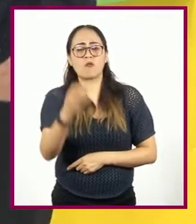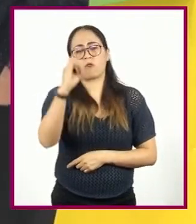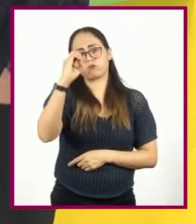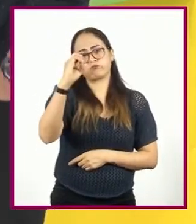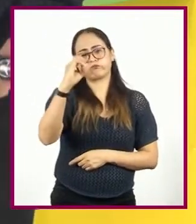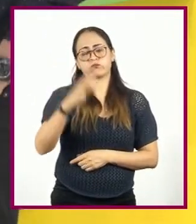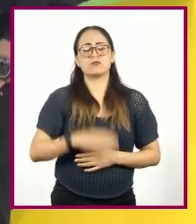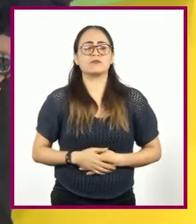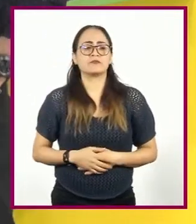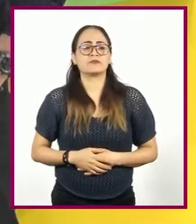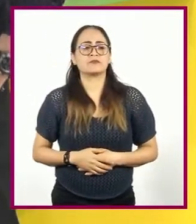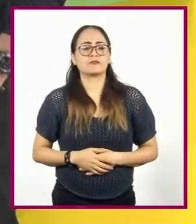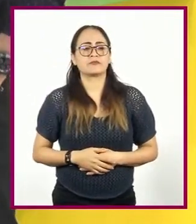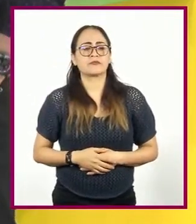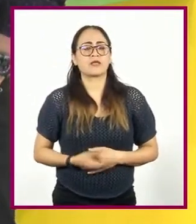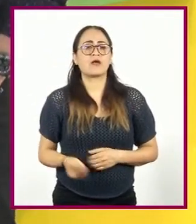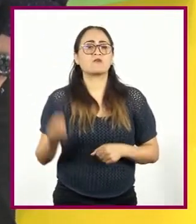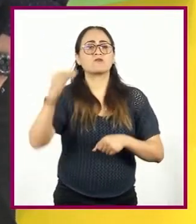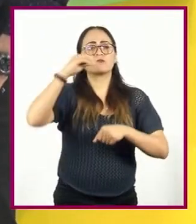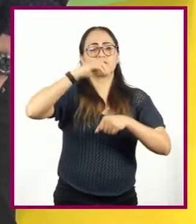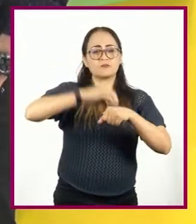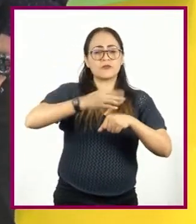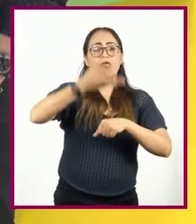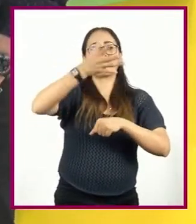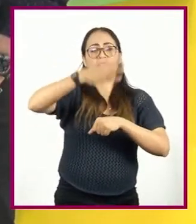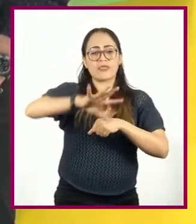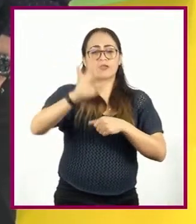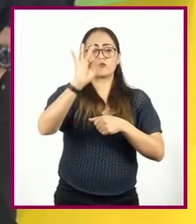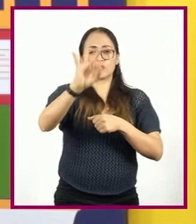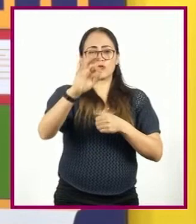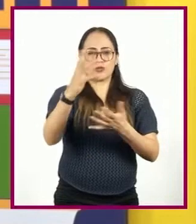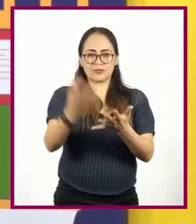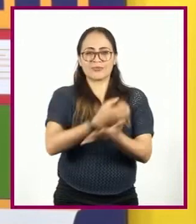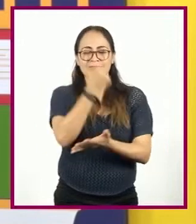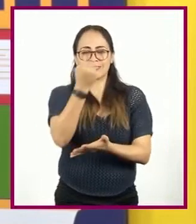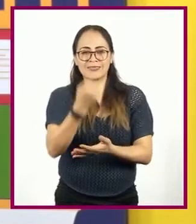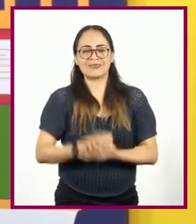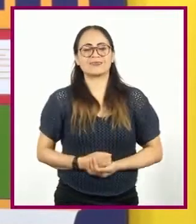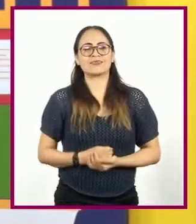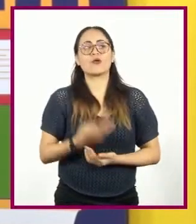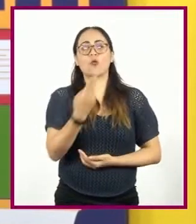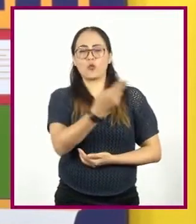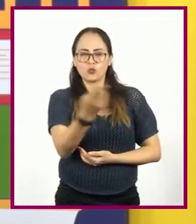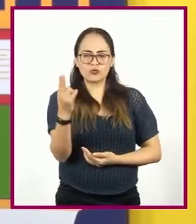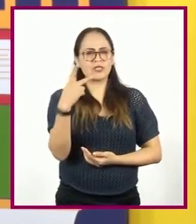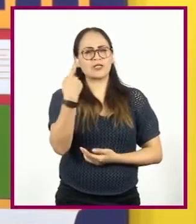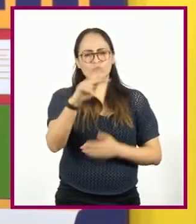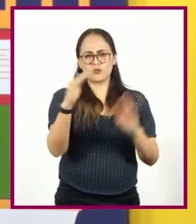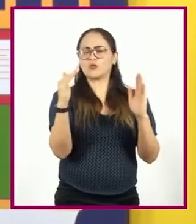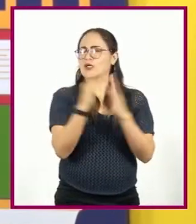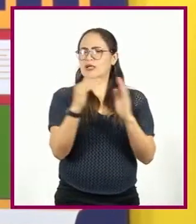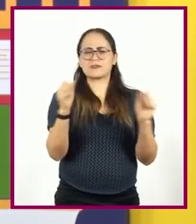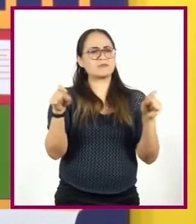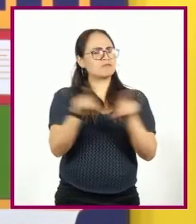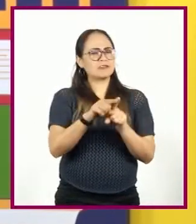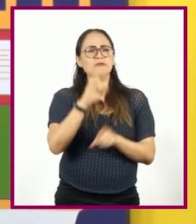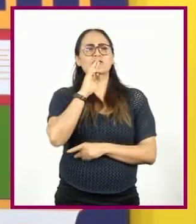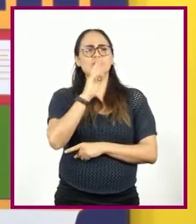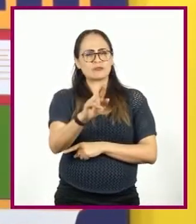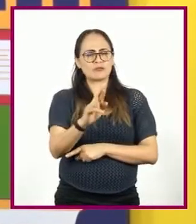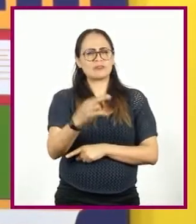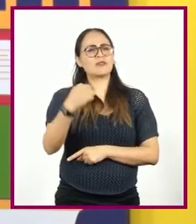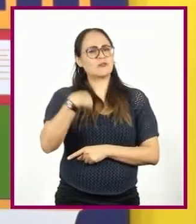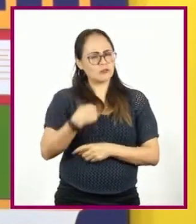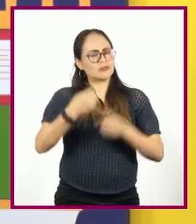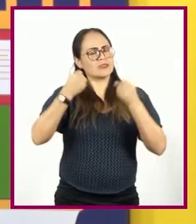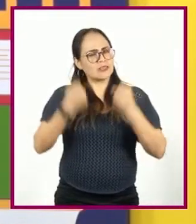en acumular 10 puntos. Ustedes desde casa también intenten responder. Estoy segura que acertarán